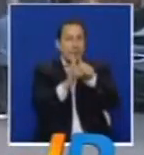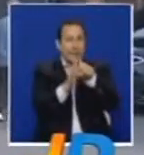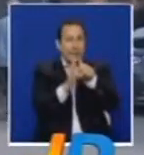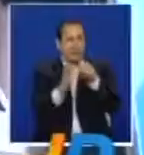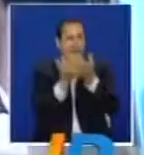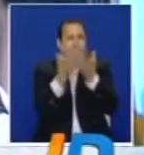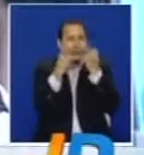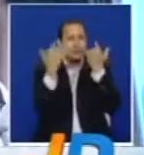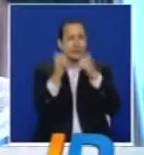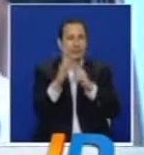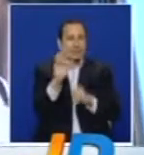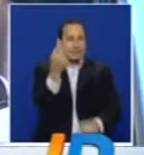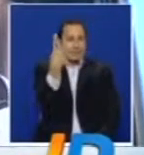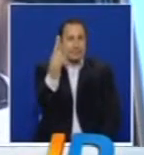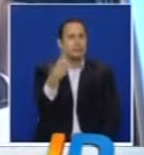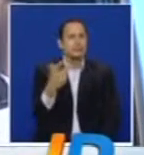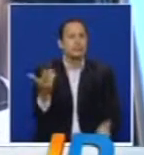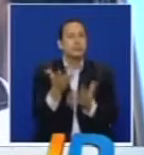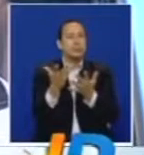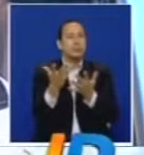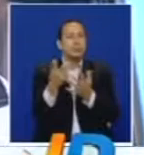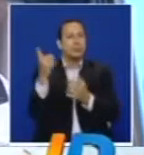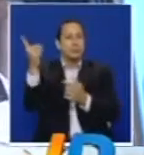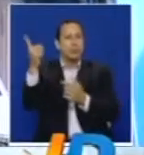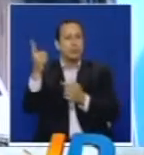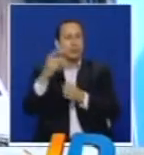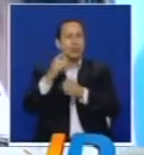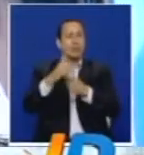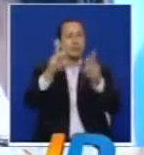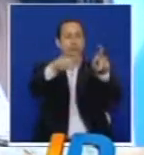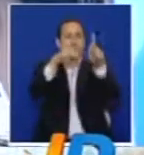en llegar. ¿De dónde viene? De Puente